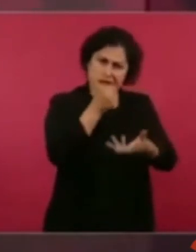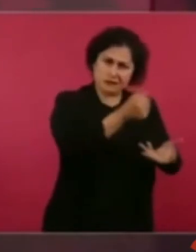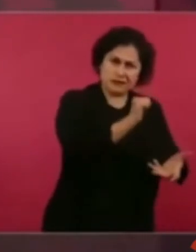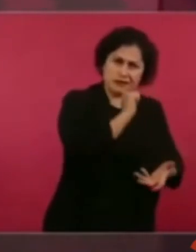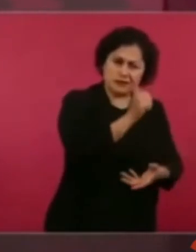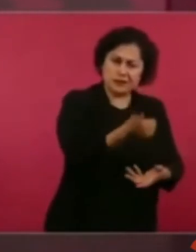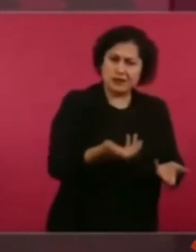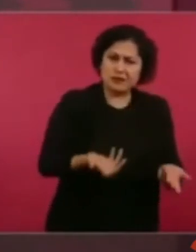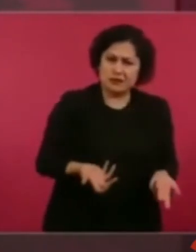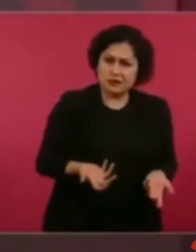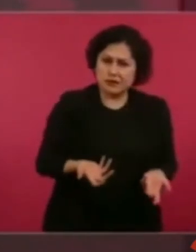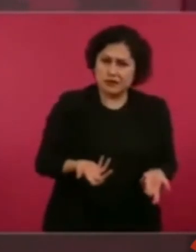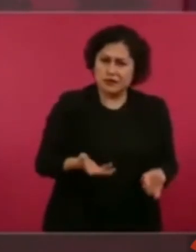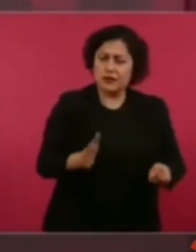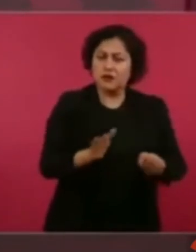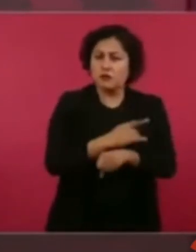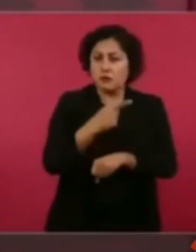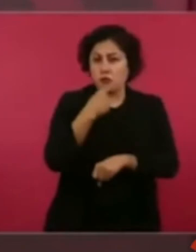por el consumo de drogas,